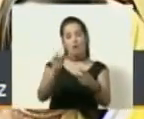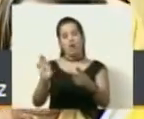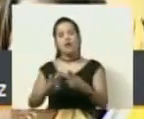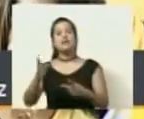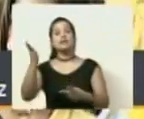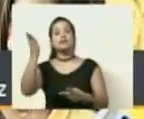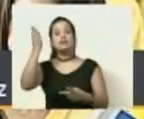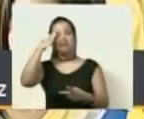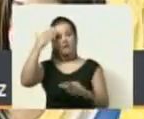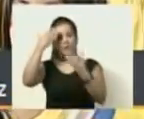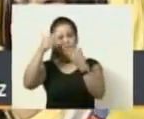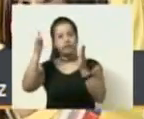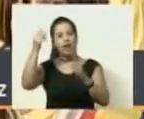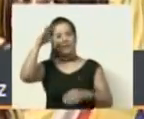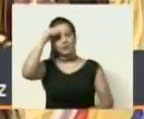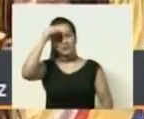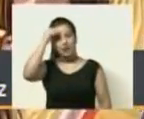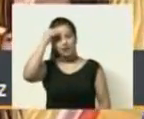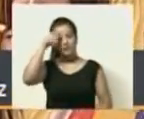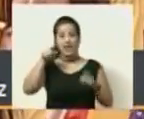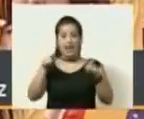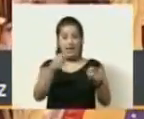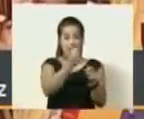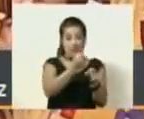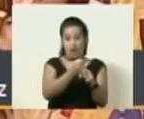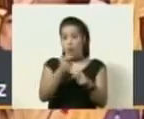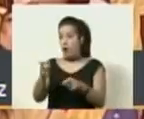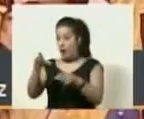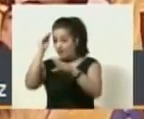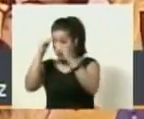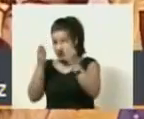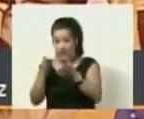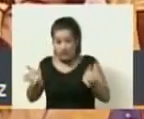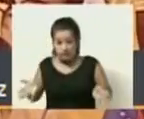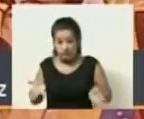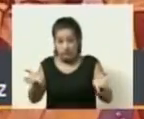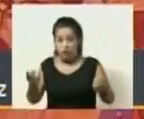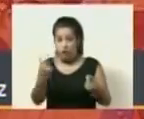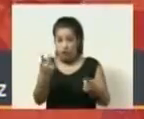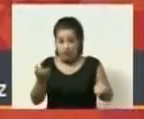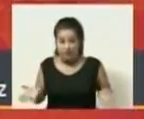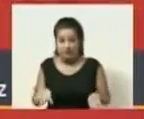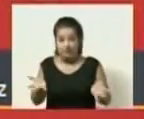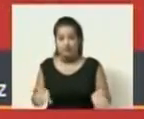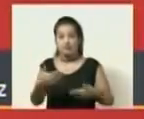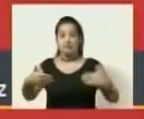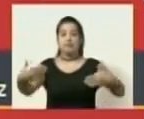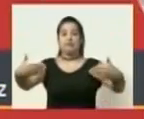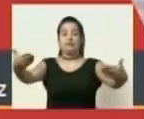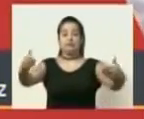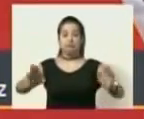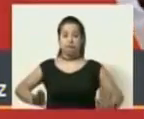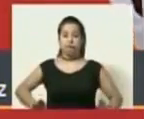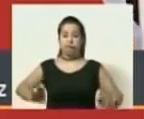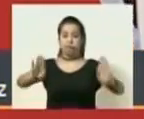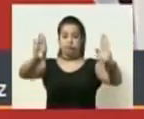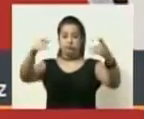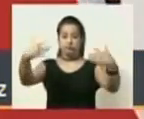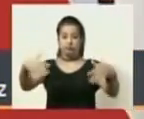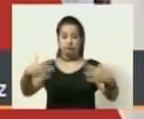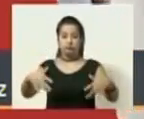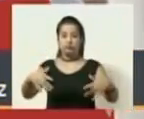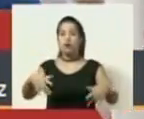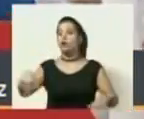saber. Estimulando estos dos poderosos resortes de la sociedad, se alcanzó lo más difícil entre los